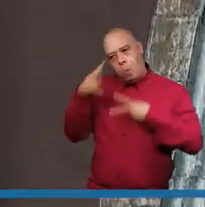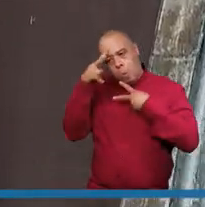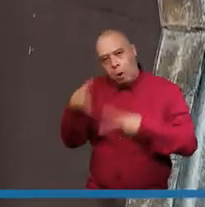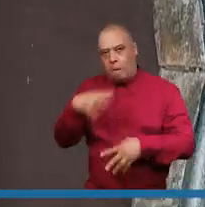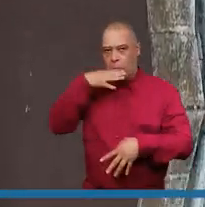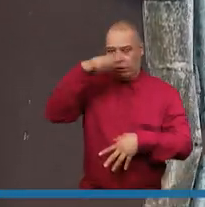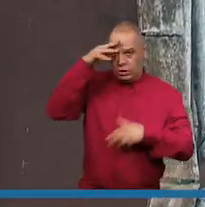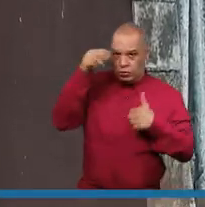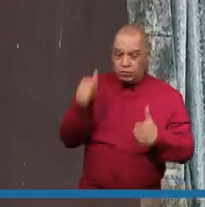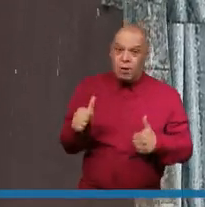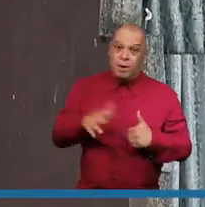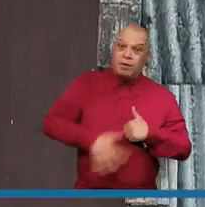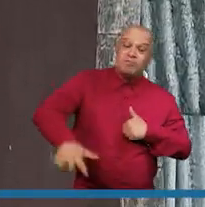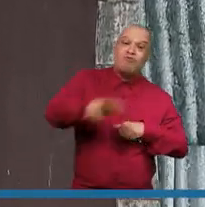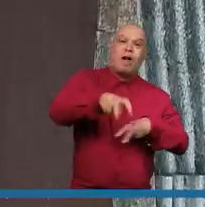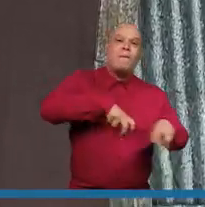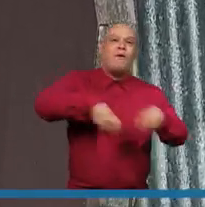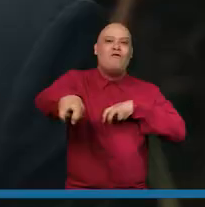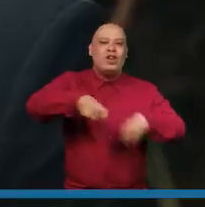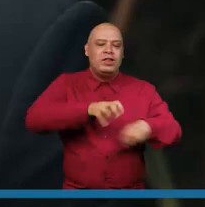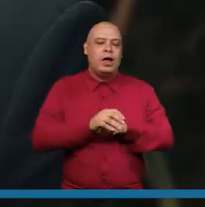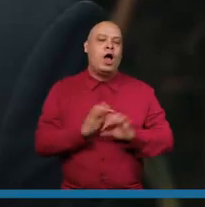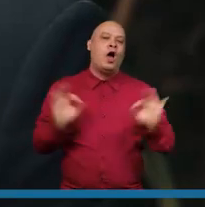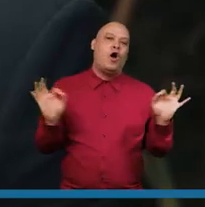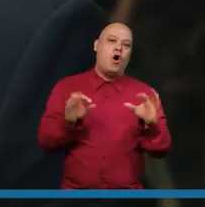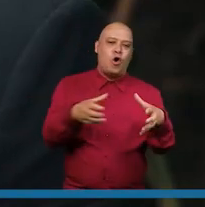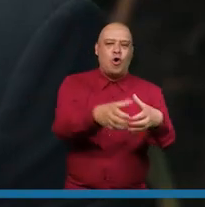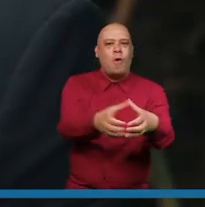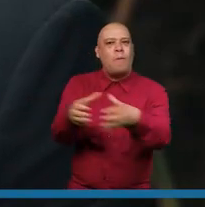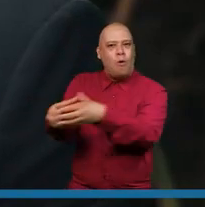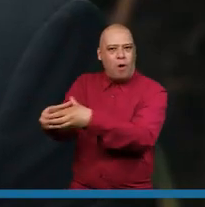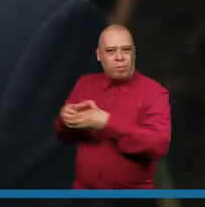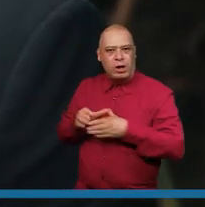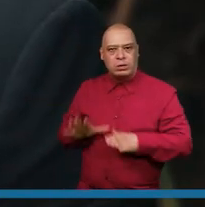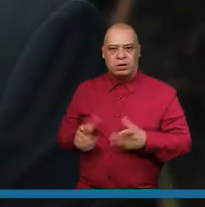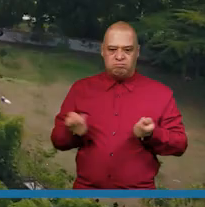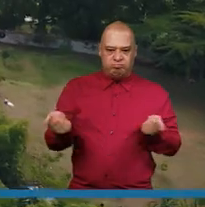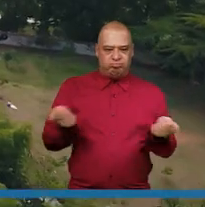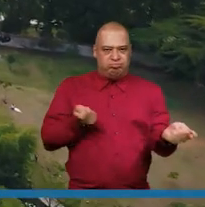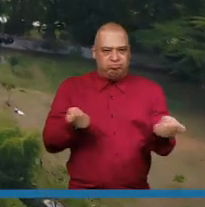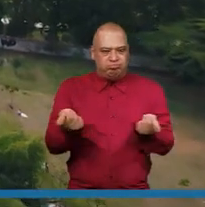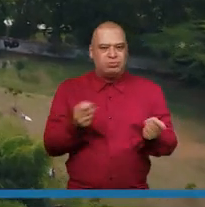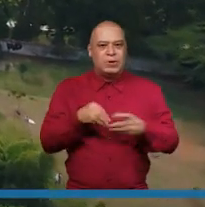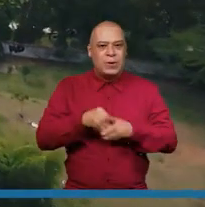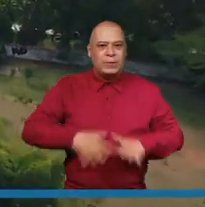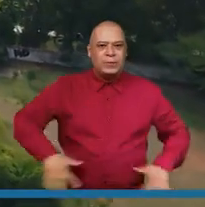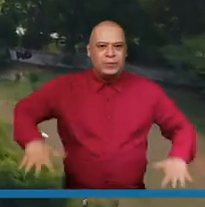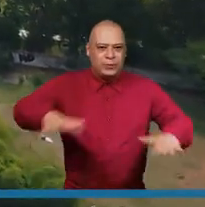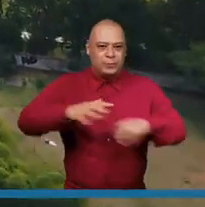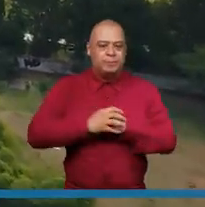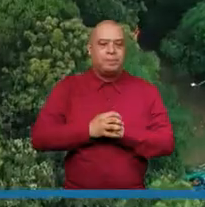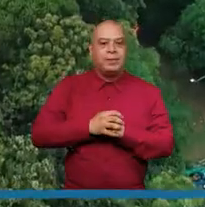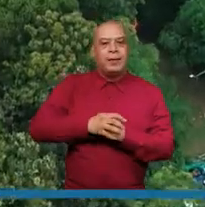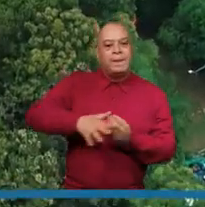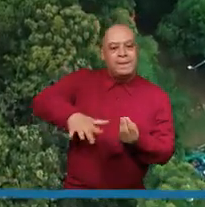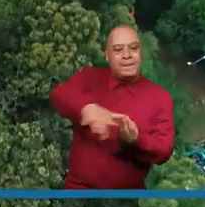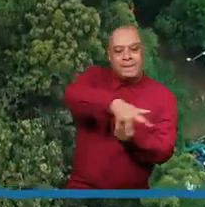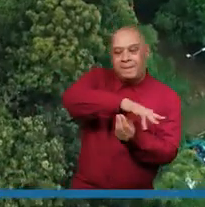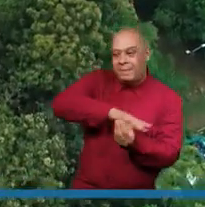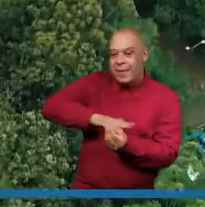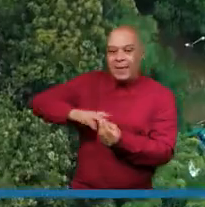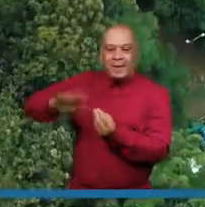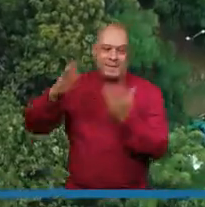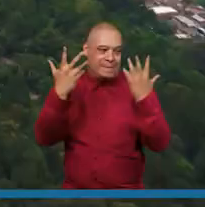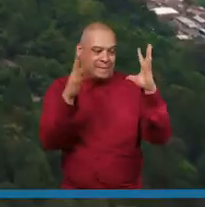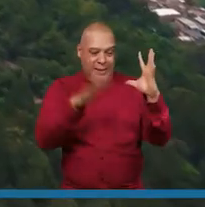Los programas de esquemas asociativos, también como una experiencia de gobernabilidad. Las áreas protegidas, que se